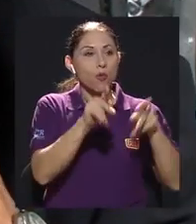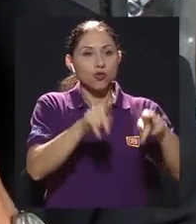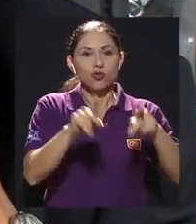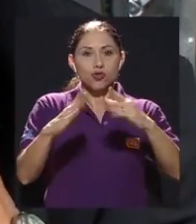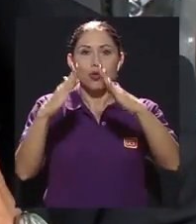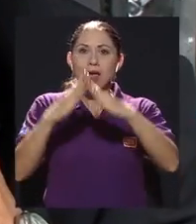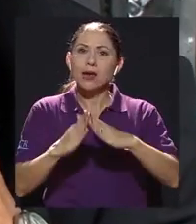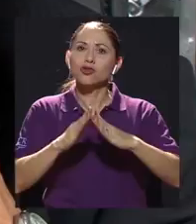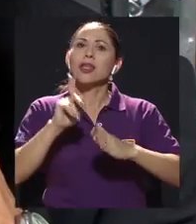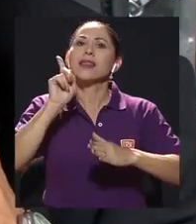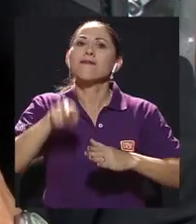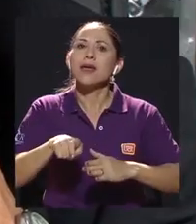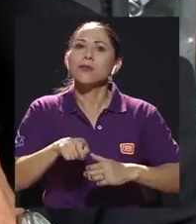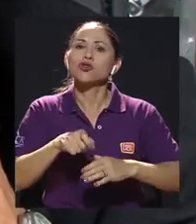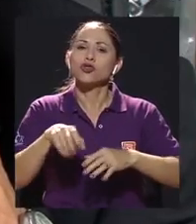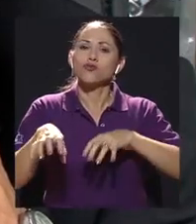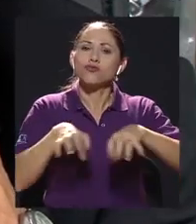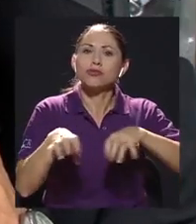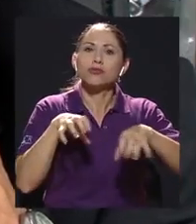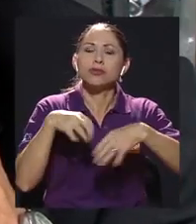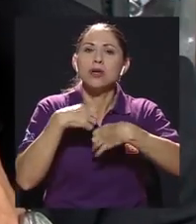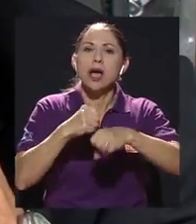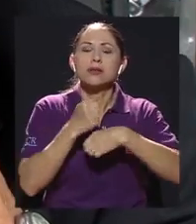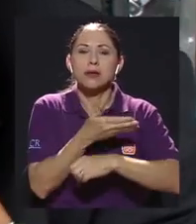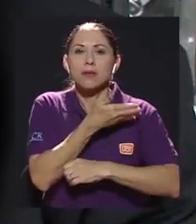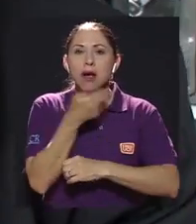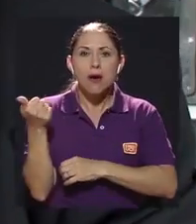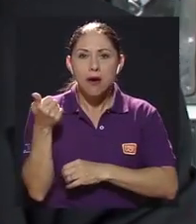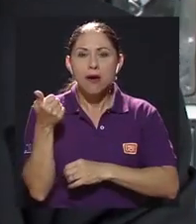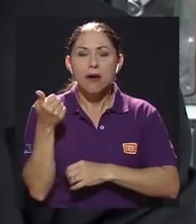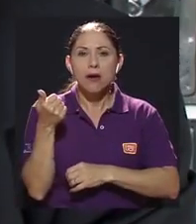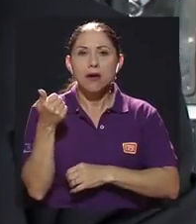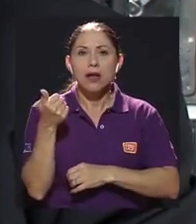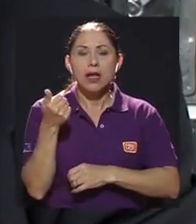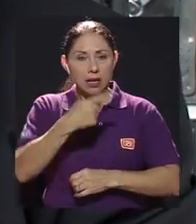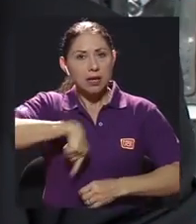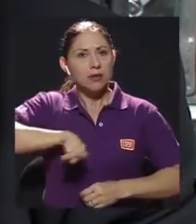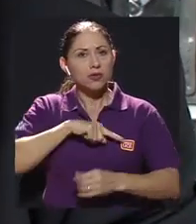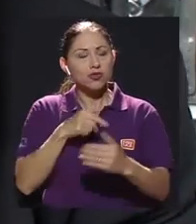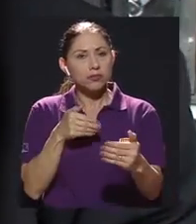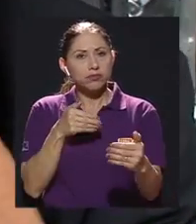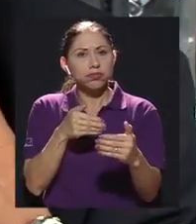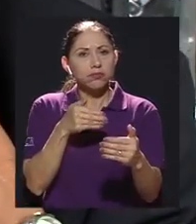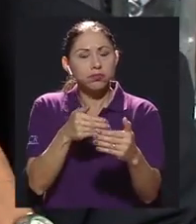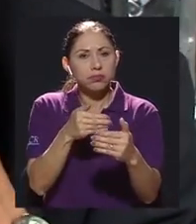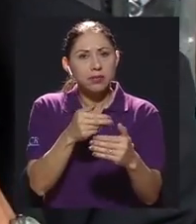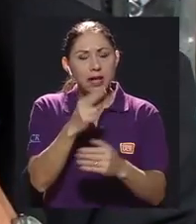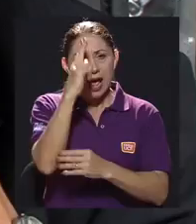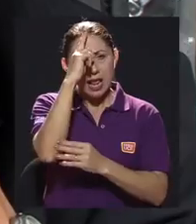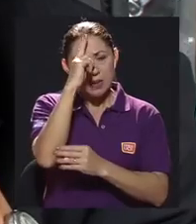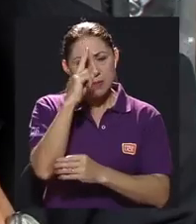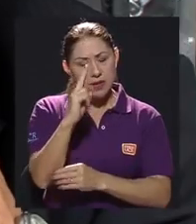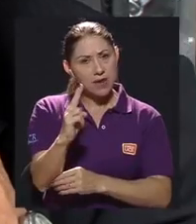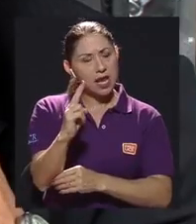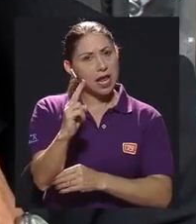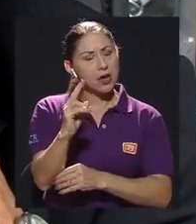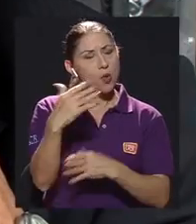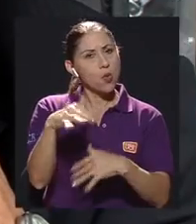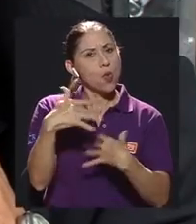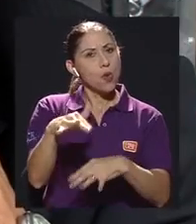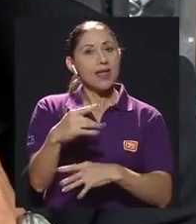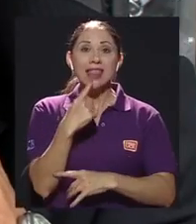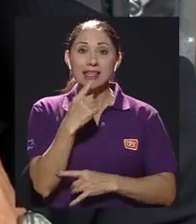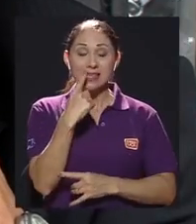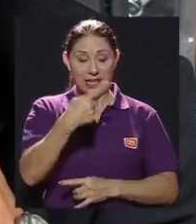mejor hacer que nos acerque efectivamente al privilegio vital de decirnos que lo que